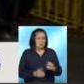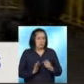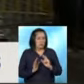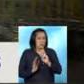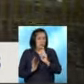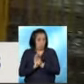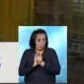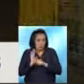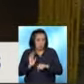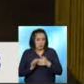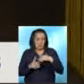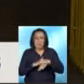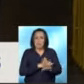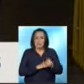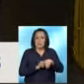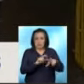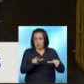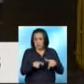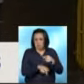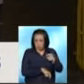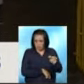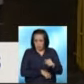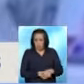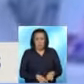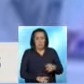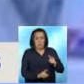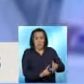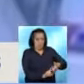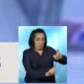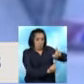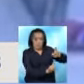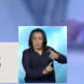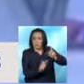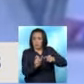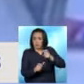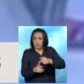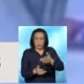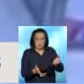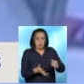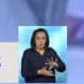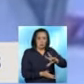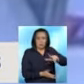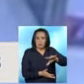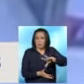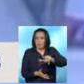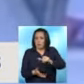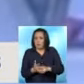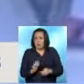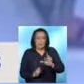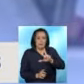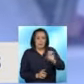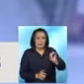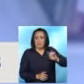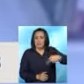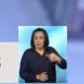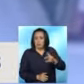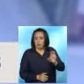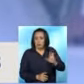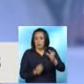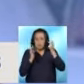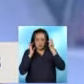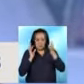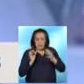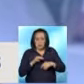de 2 minutos irrumpir en este local, amenazar con arma de fuego a los presentes y robar cerca de $30,000 en joyas.